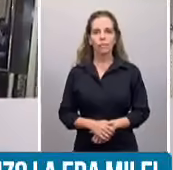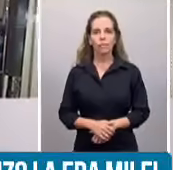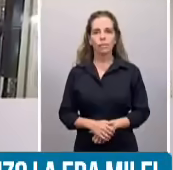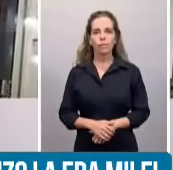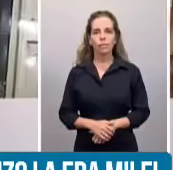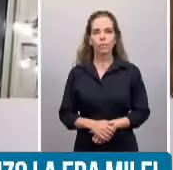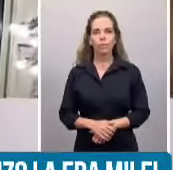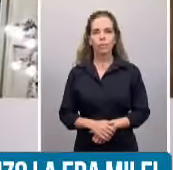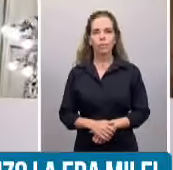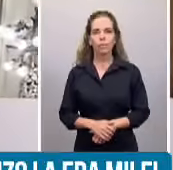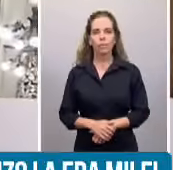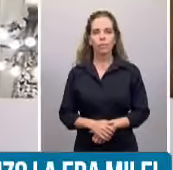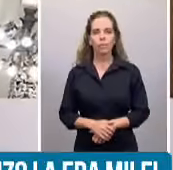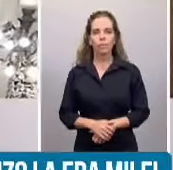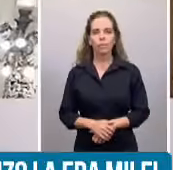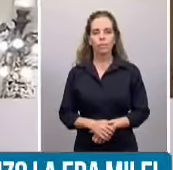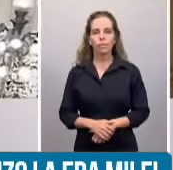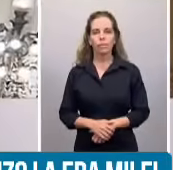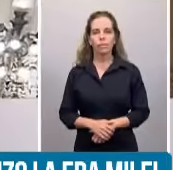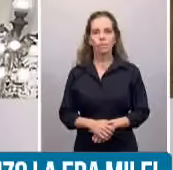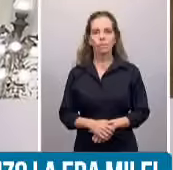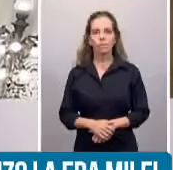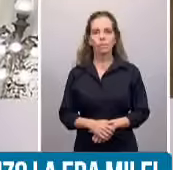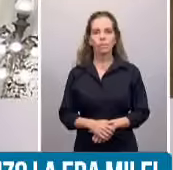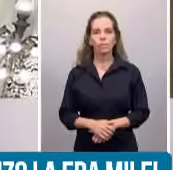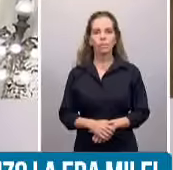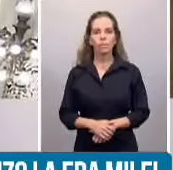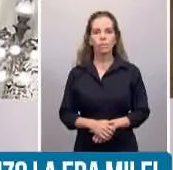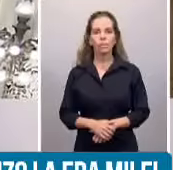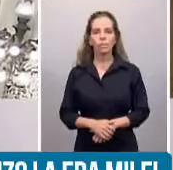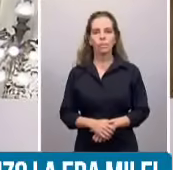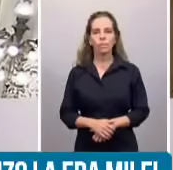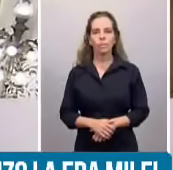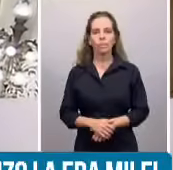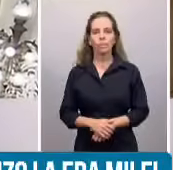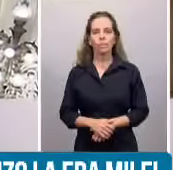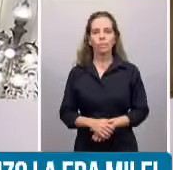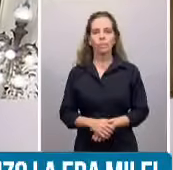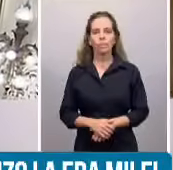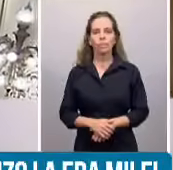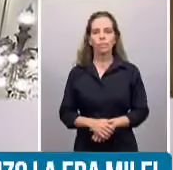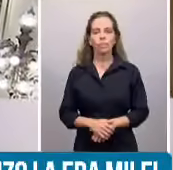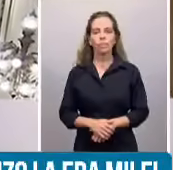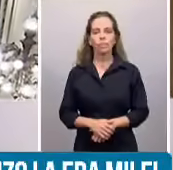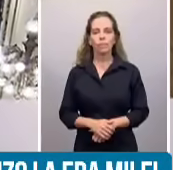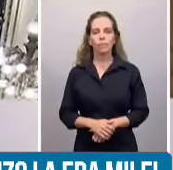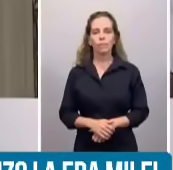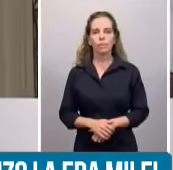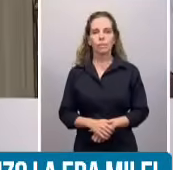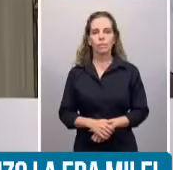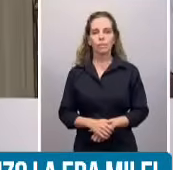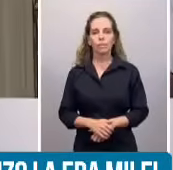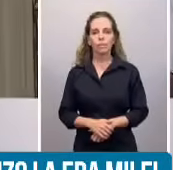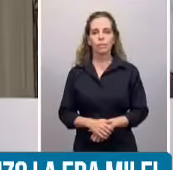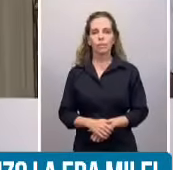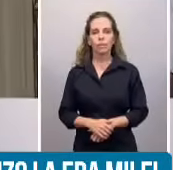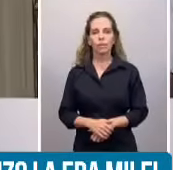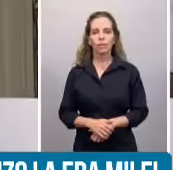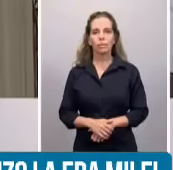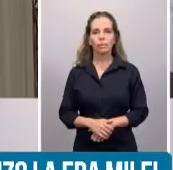estas visitas de presidentes en parte hablan de que Argentina tiene que recomponer las relaciones comerciales con los grandes países. O